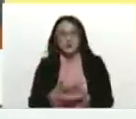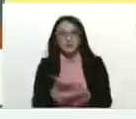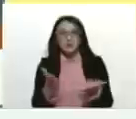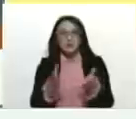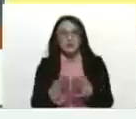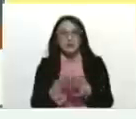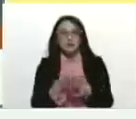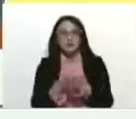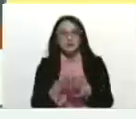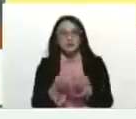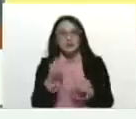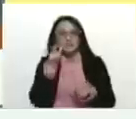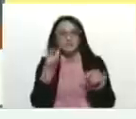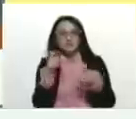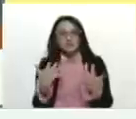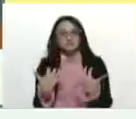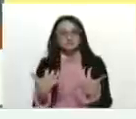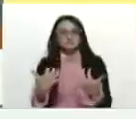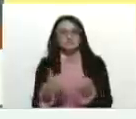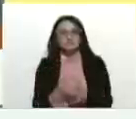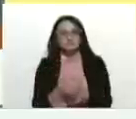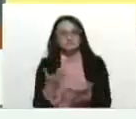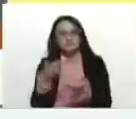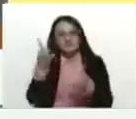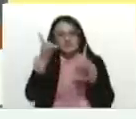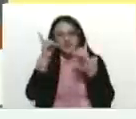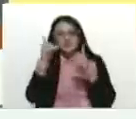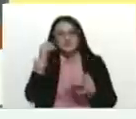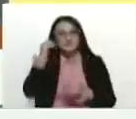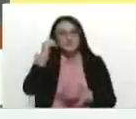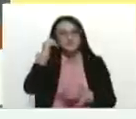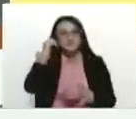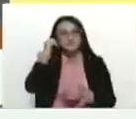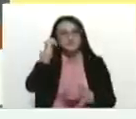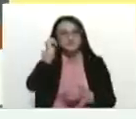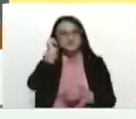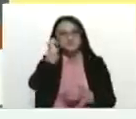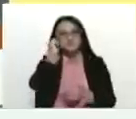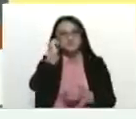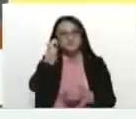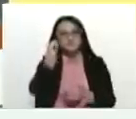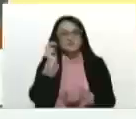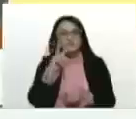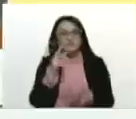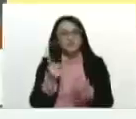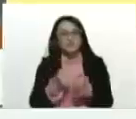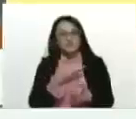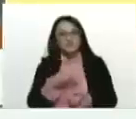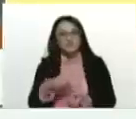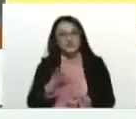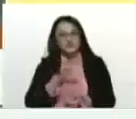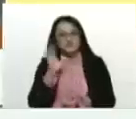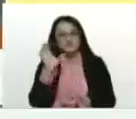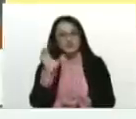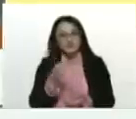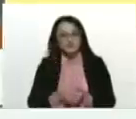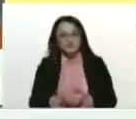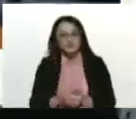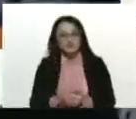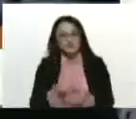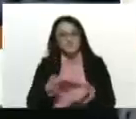todos y a todas las presentes mañana vicepresidenta de nuestro país de los compañeros